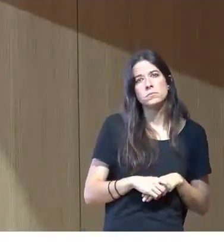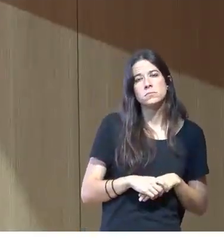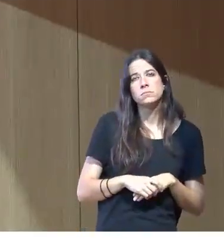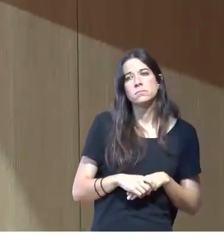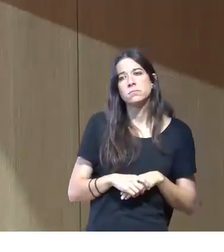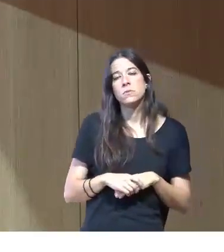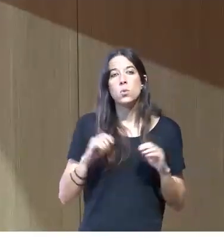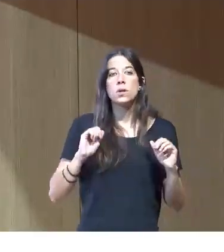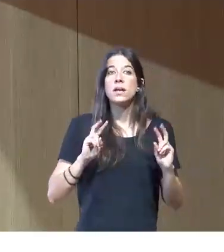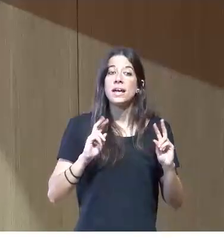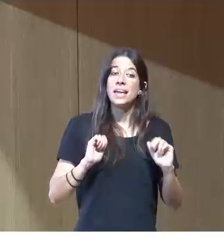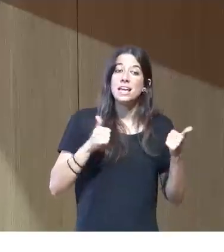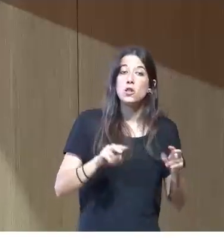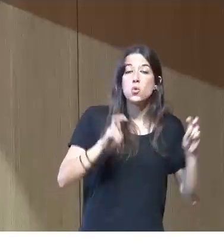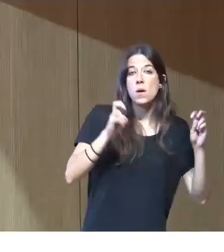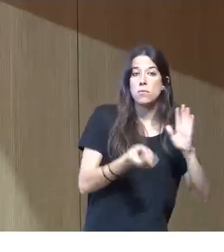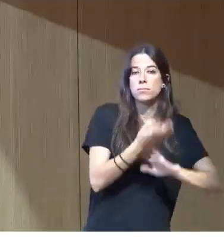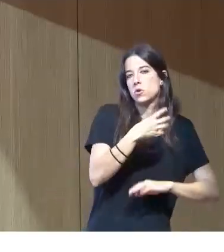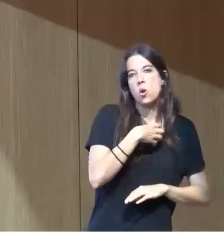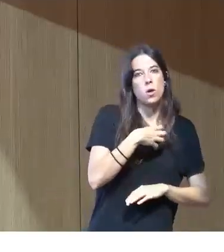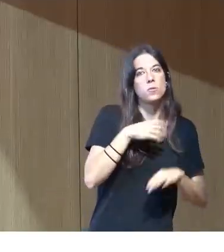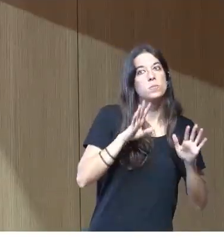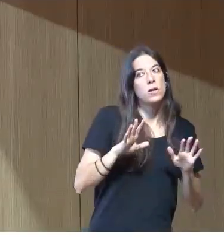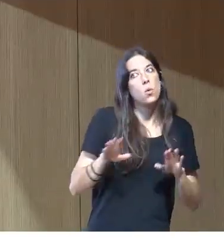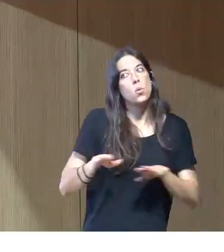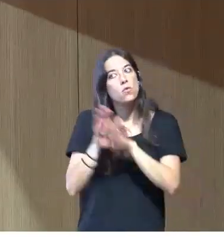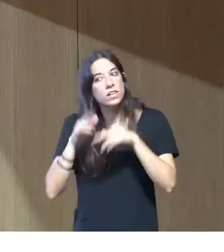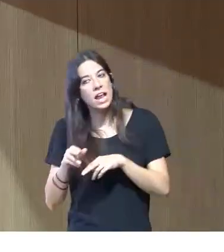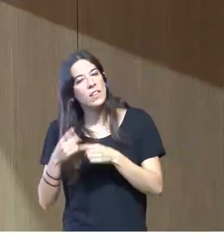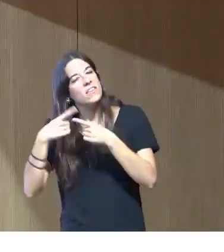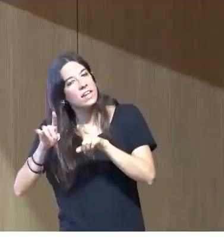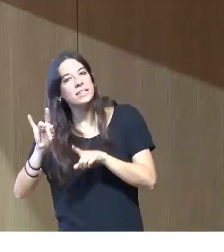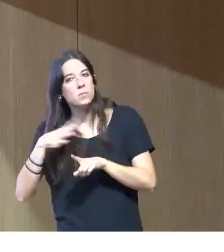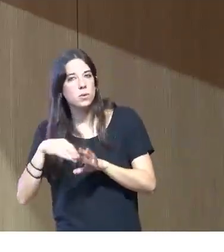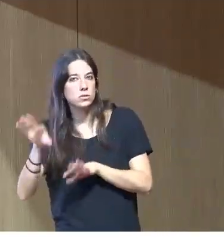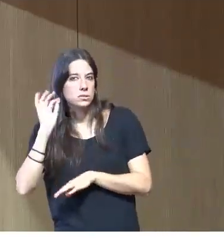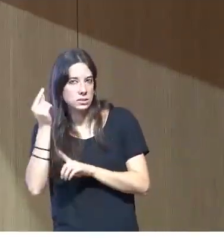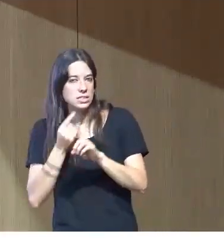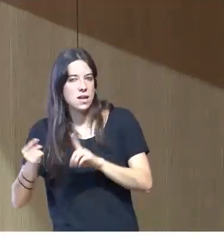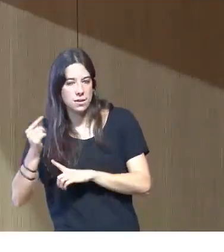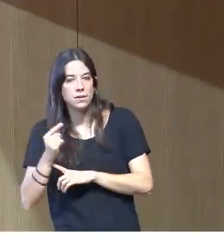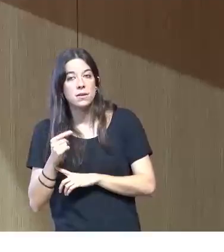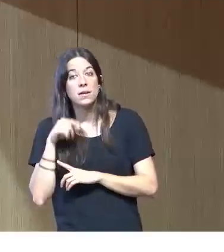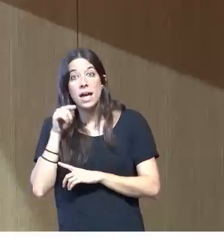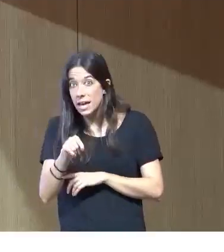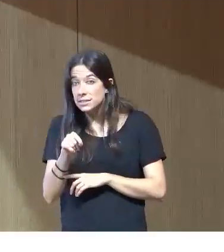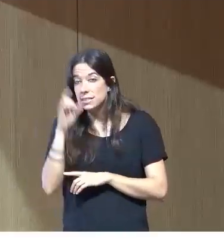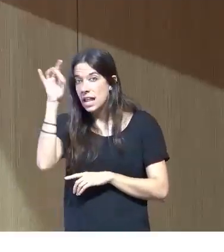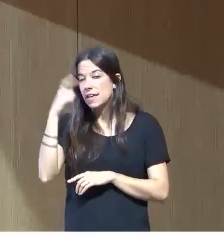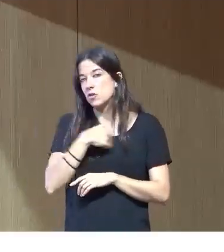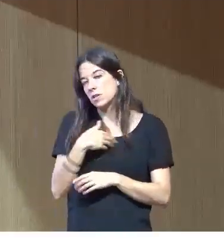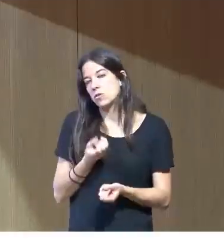crear un nuevo comienzo vale Pero si podemos definir un final diferente y ese es la idea que quiero